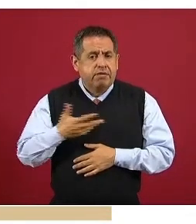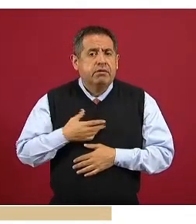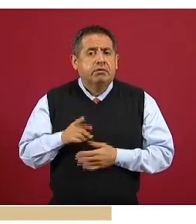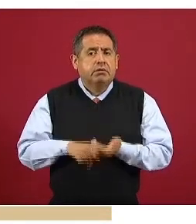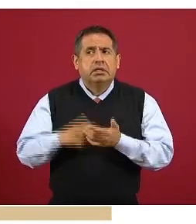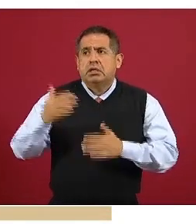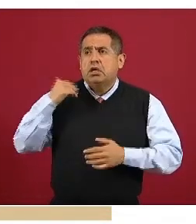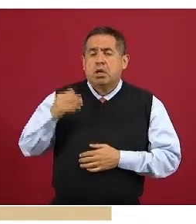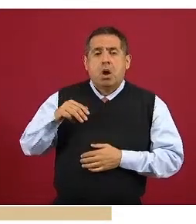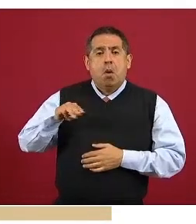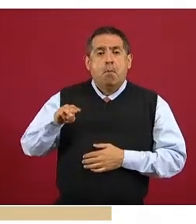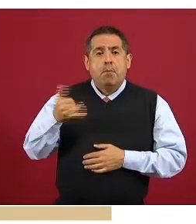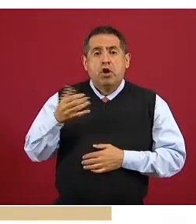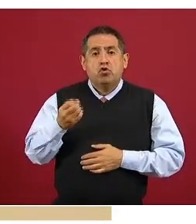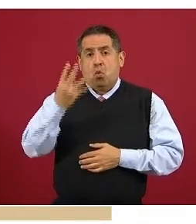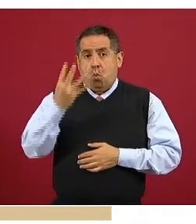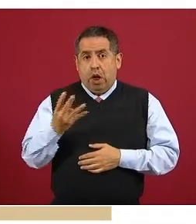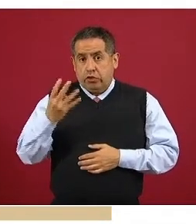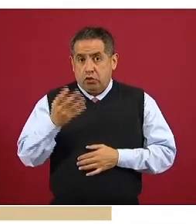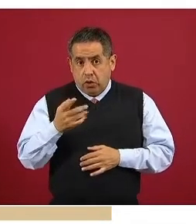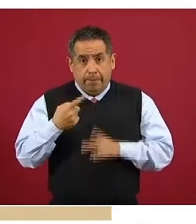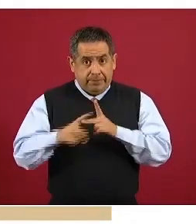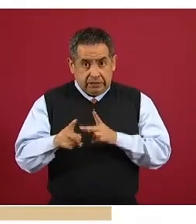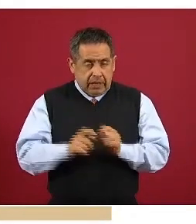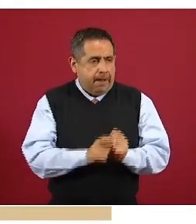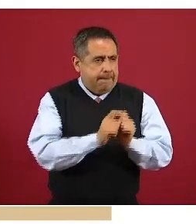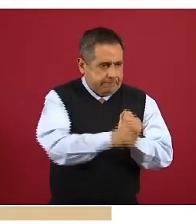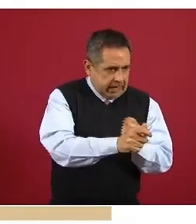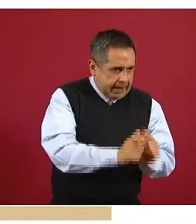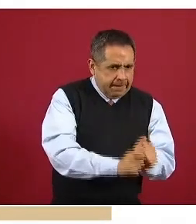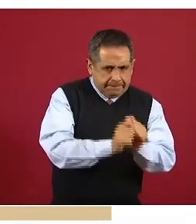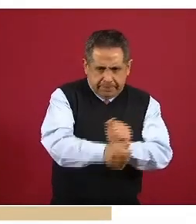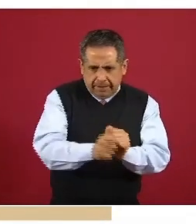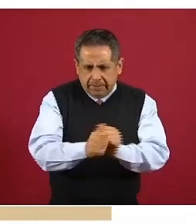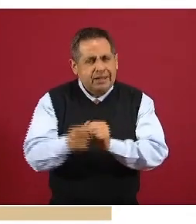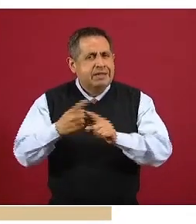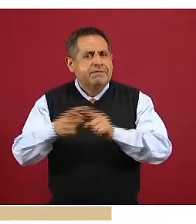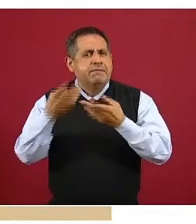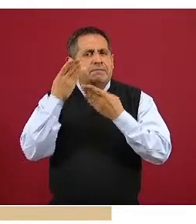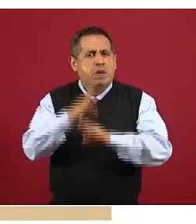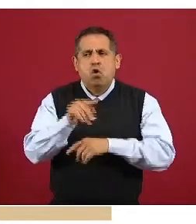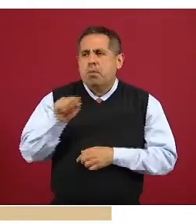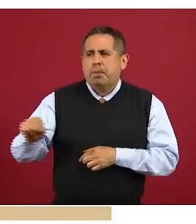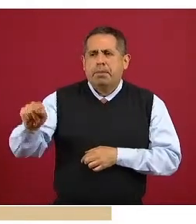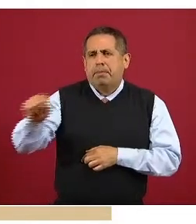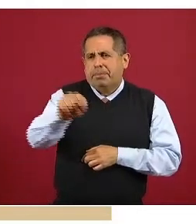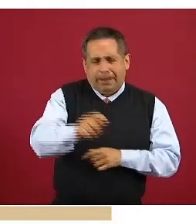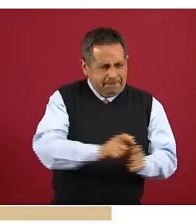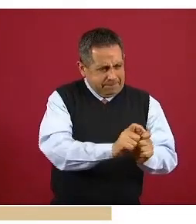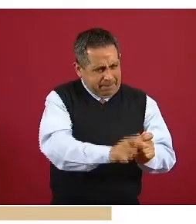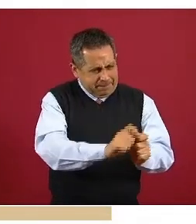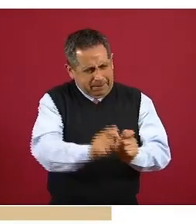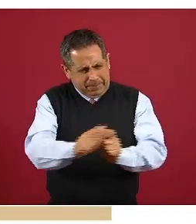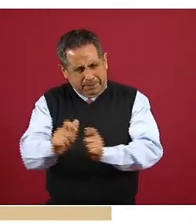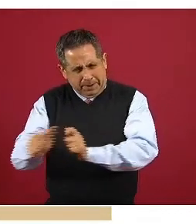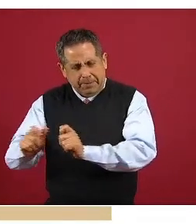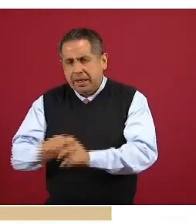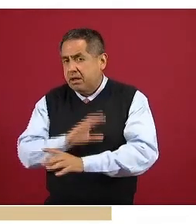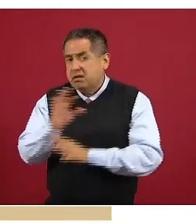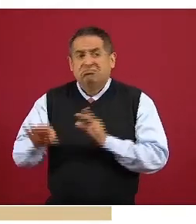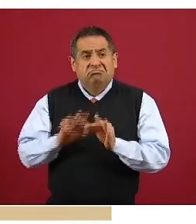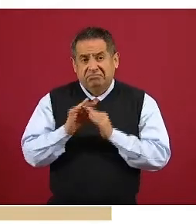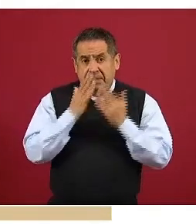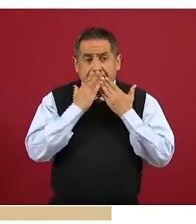han ido recibiéndolo en las distintas sucursales bancarias y en las distintas modalidades del